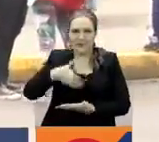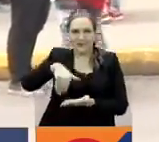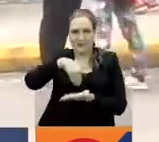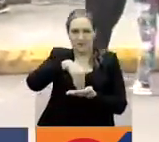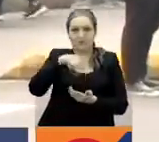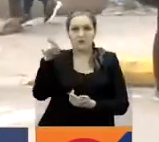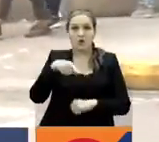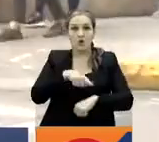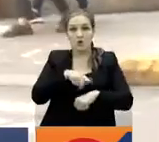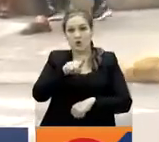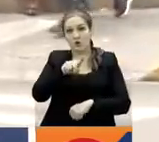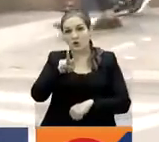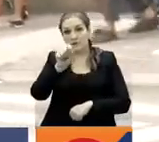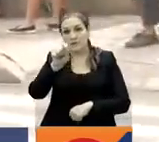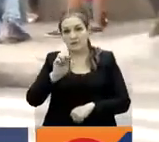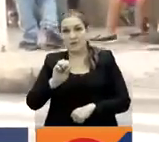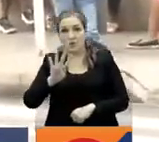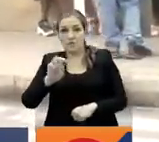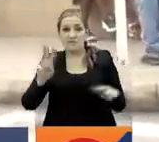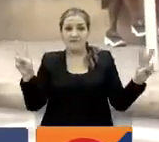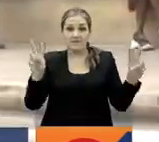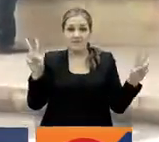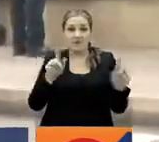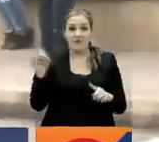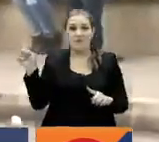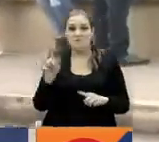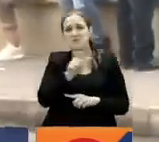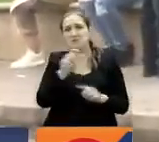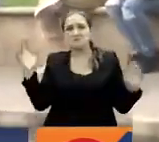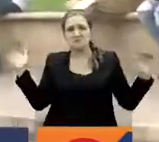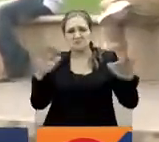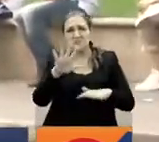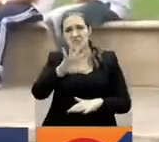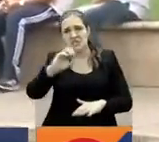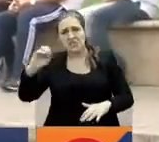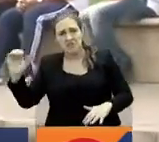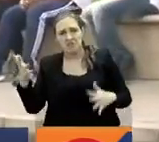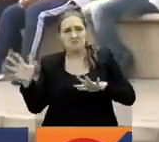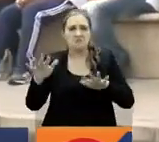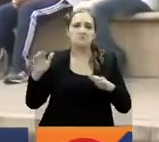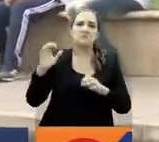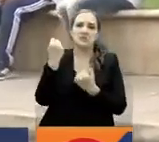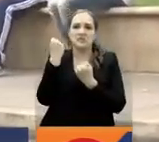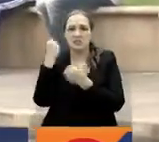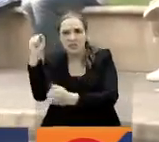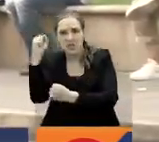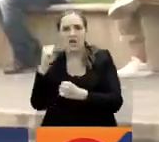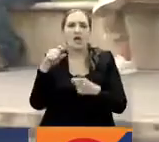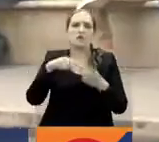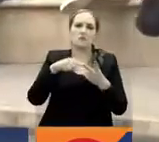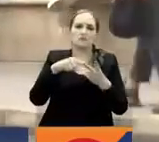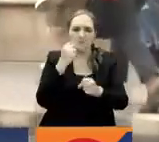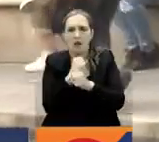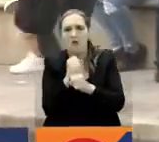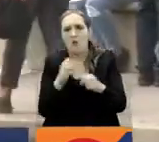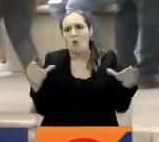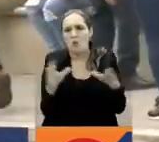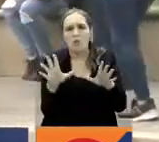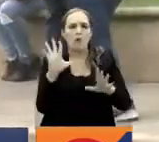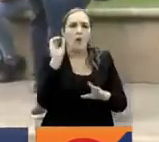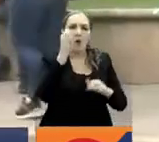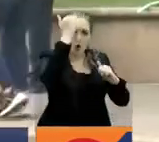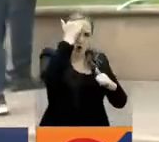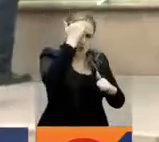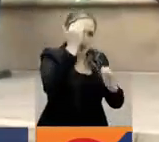en la capital de Santander. Cerca de 500 personas de sindicatos, de trabajadores y docentes de Santander y del área metropolitana